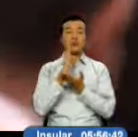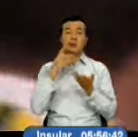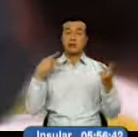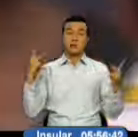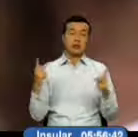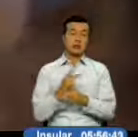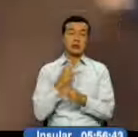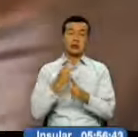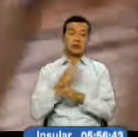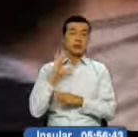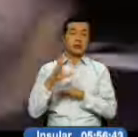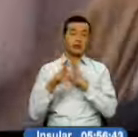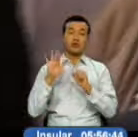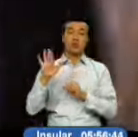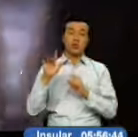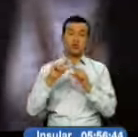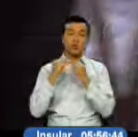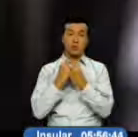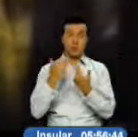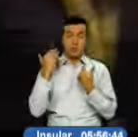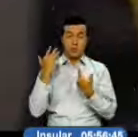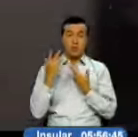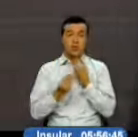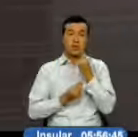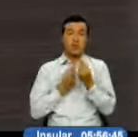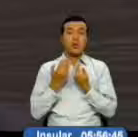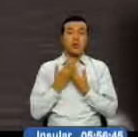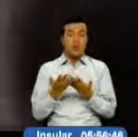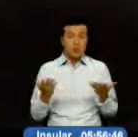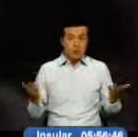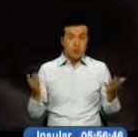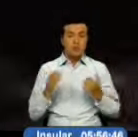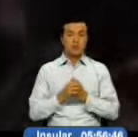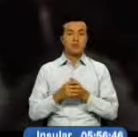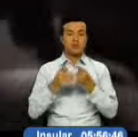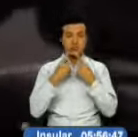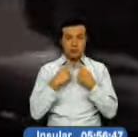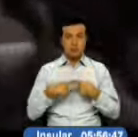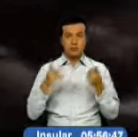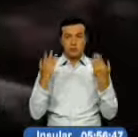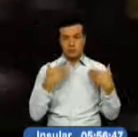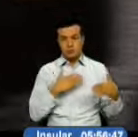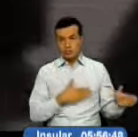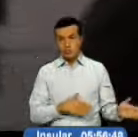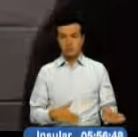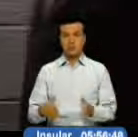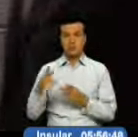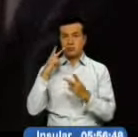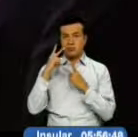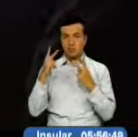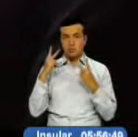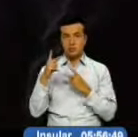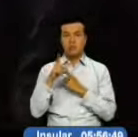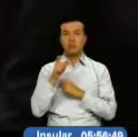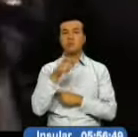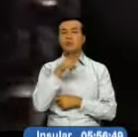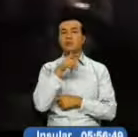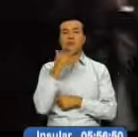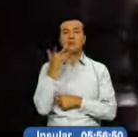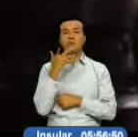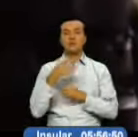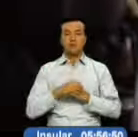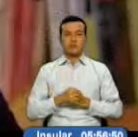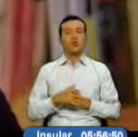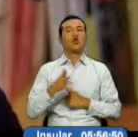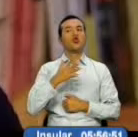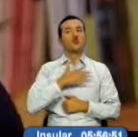escándalo de corrupción de su partido, la trama Gürtel. El tribunal ha aceptado finalmente las pretensiones de la acusación popular.